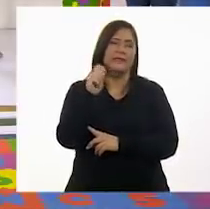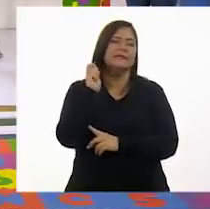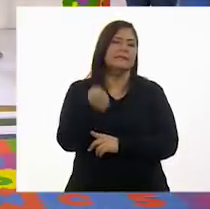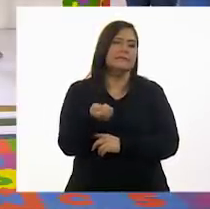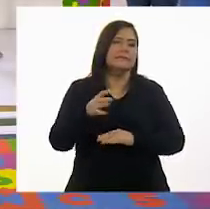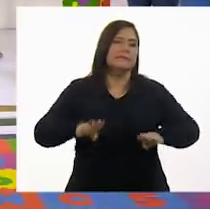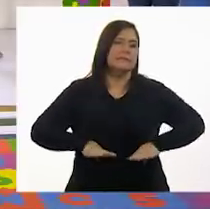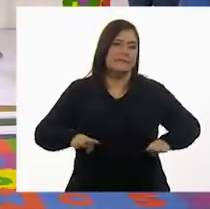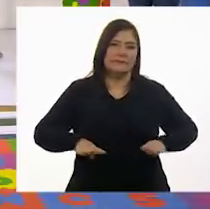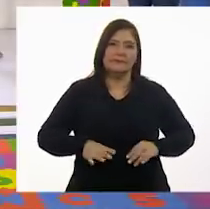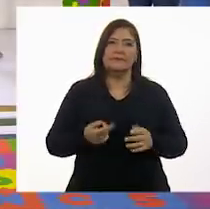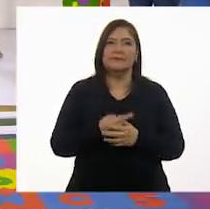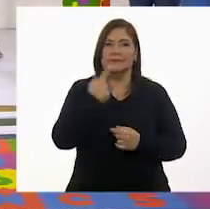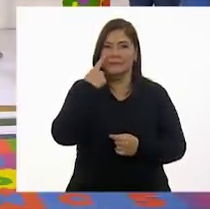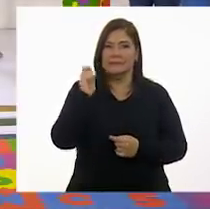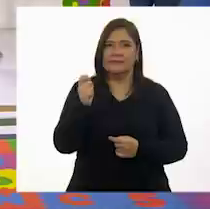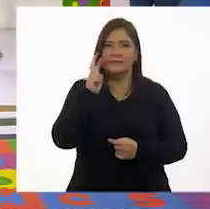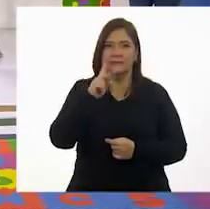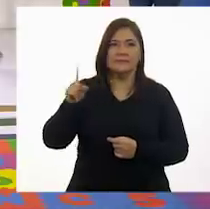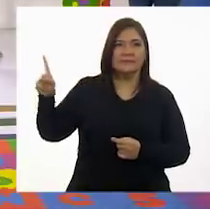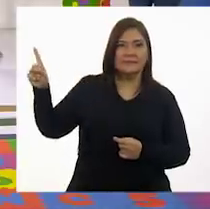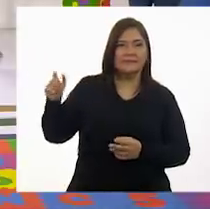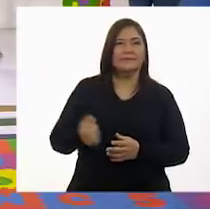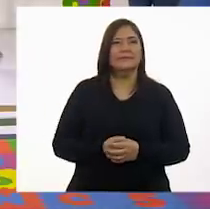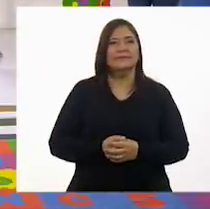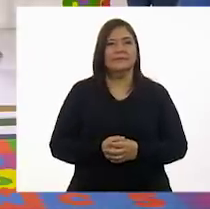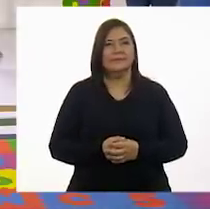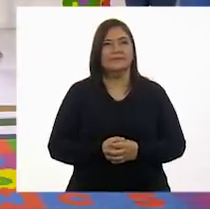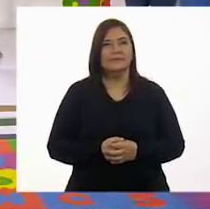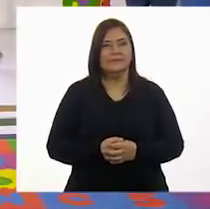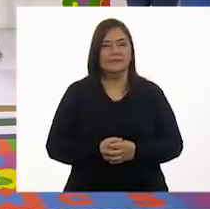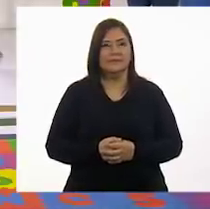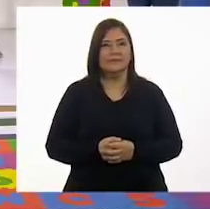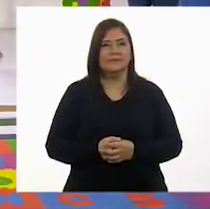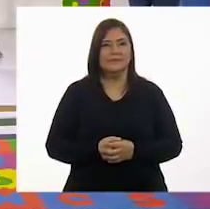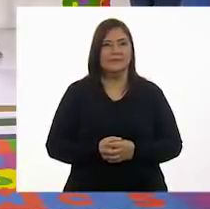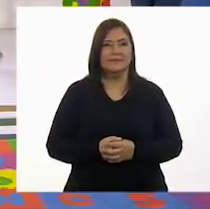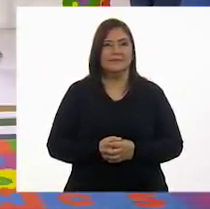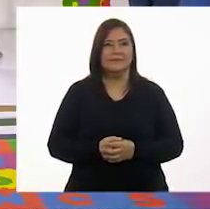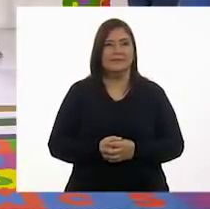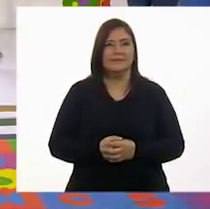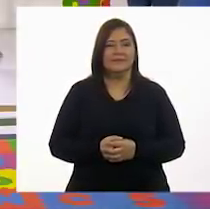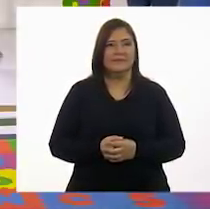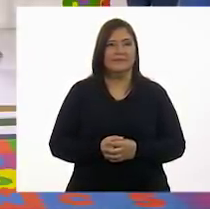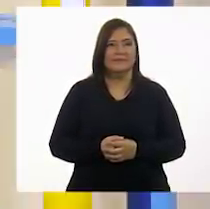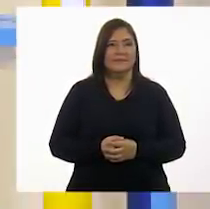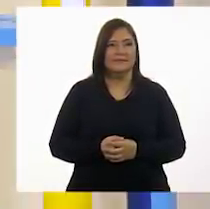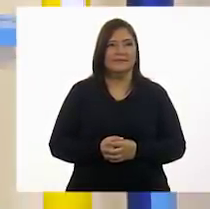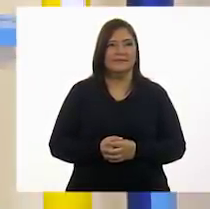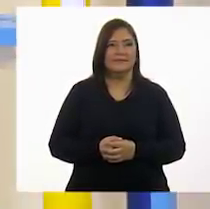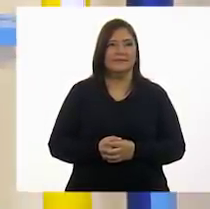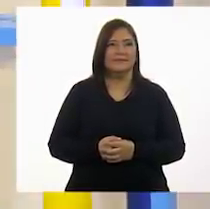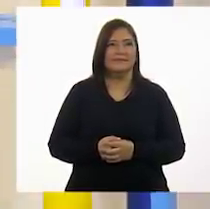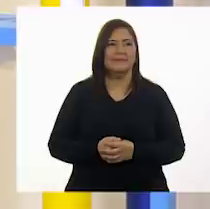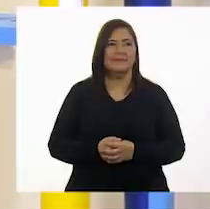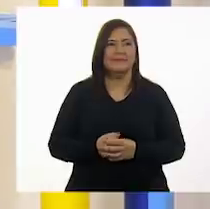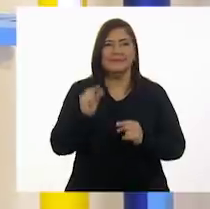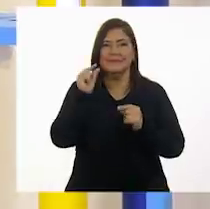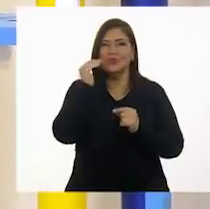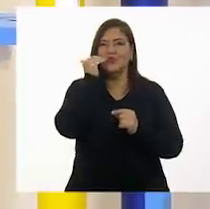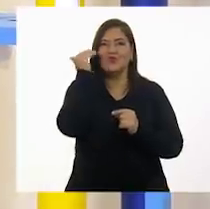Pilar, vamos a poner ahí. Aquí. Ok. Listo. Está media